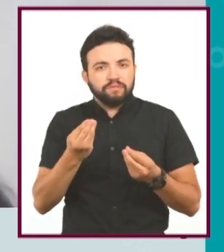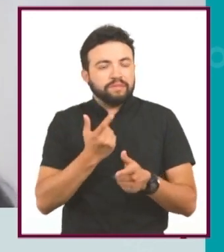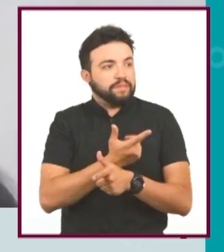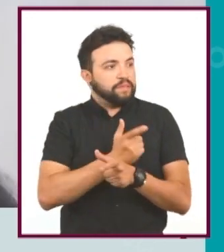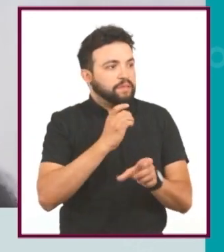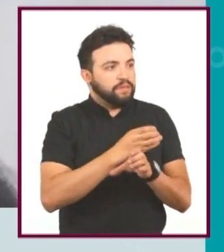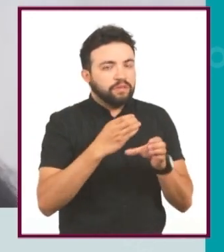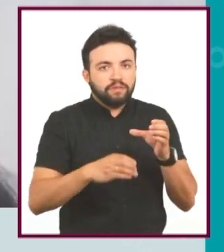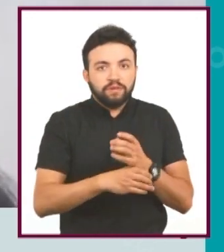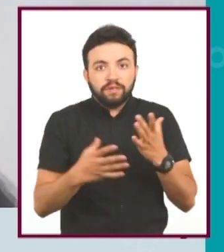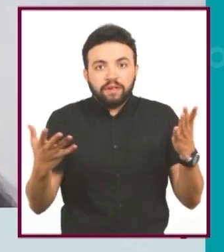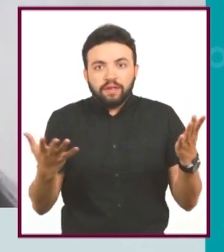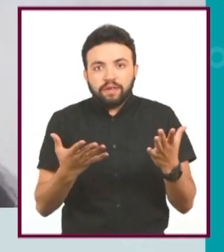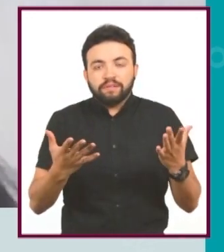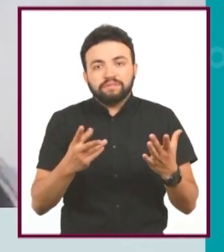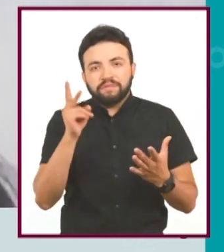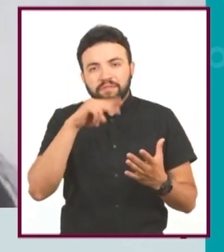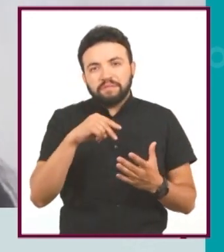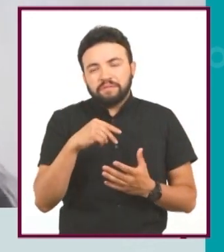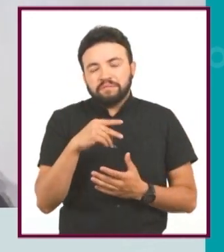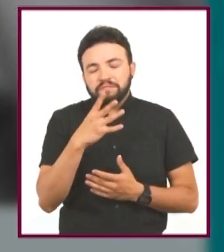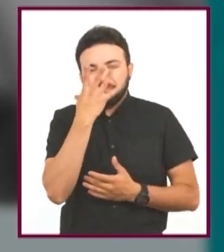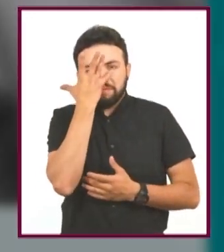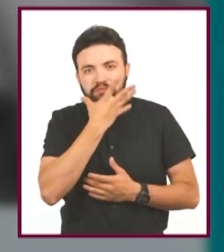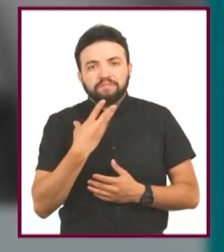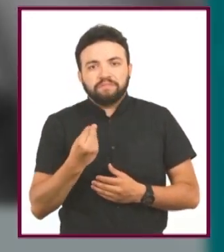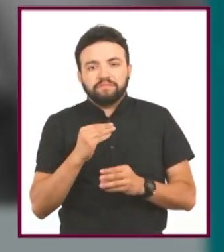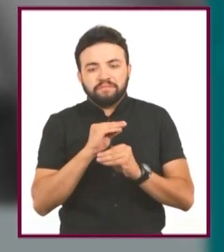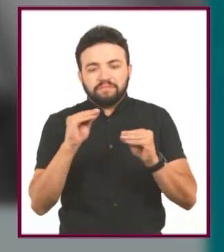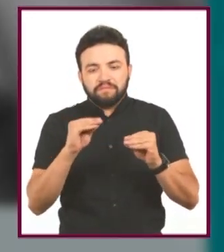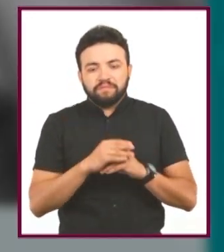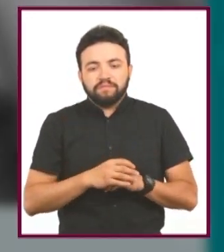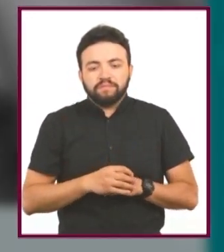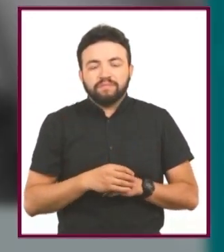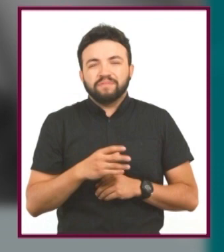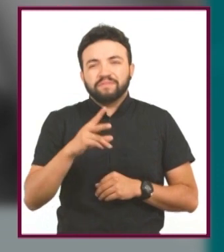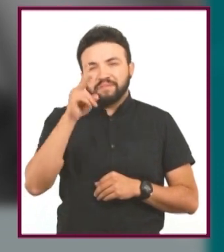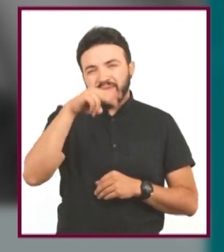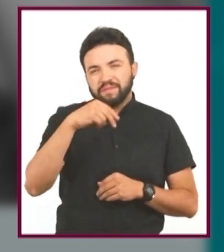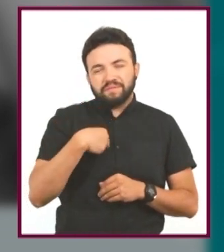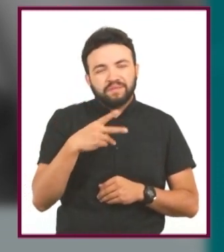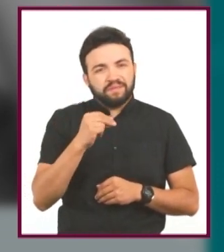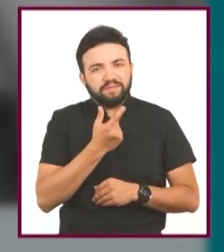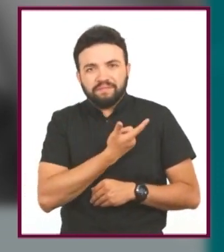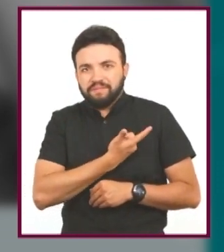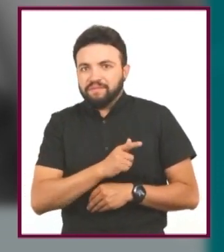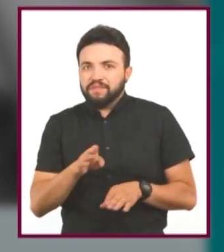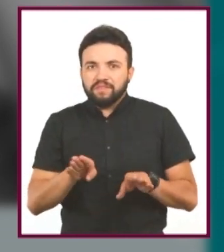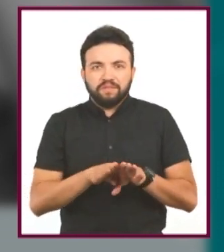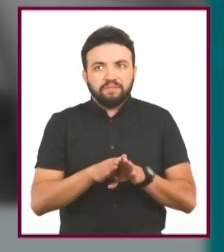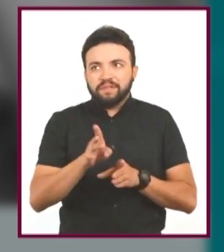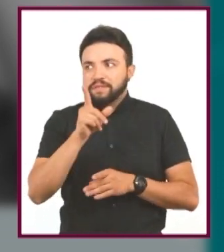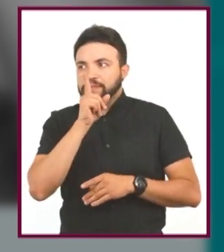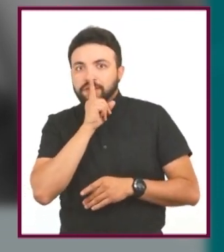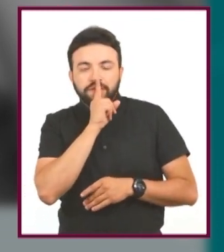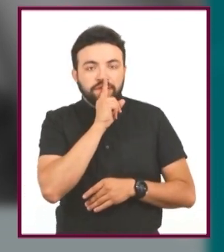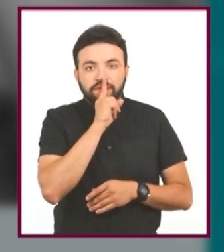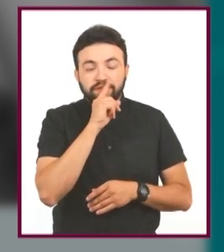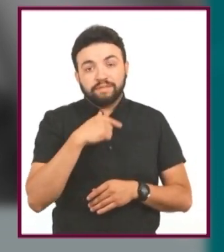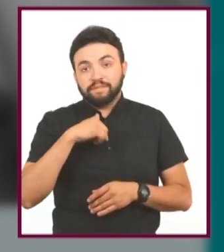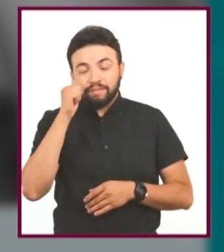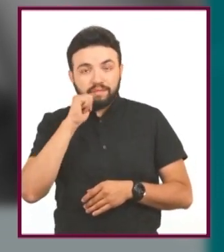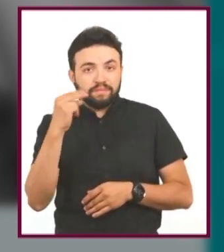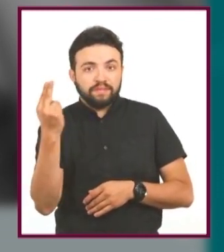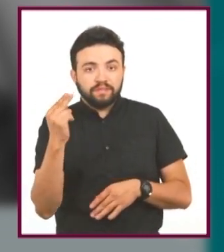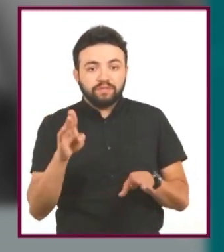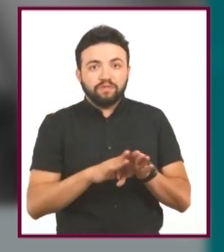haciendo. Es muy bonito también estar en silencio. A grandes rasgos, no. No me gusta estar en silencio. Siempre tengo que